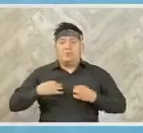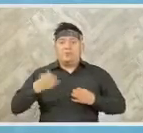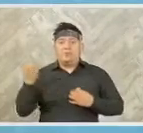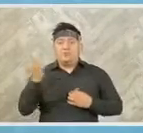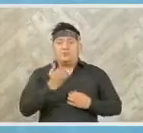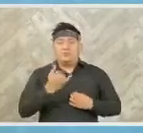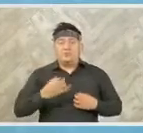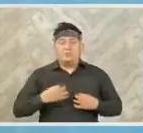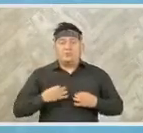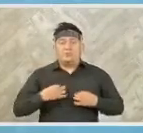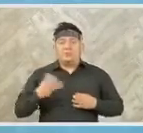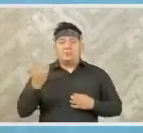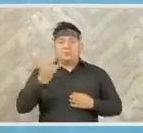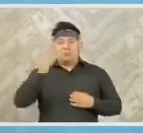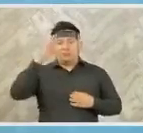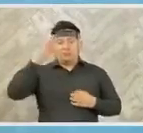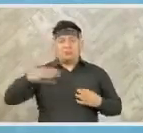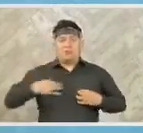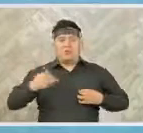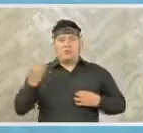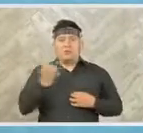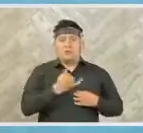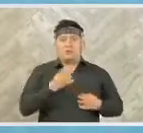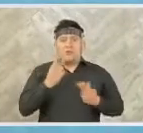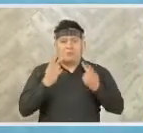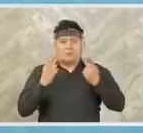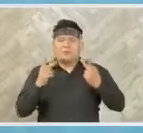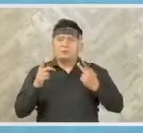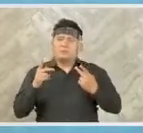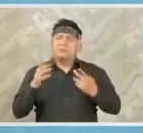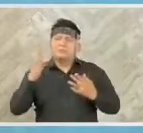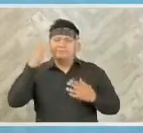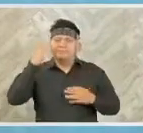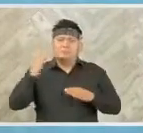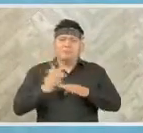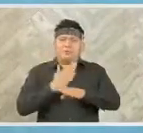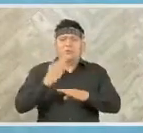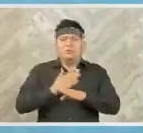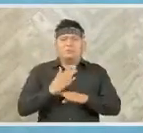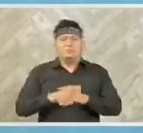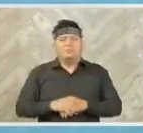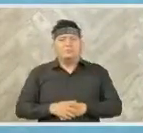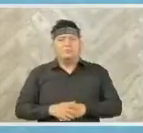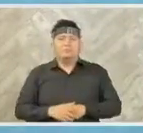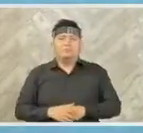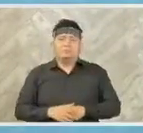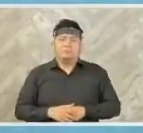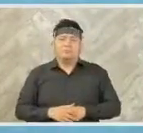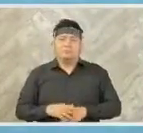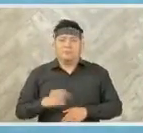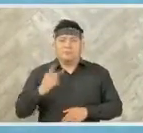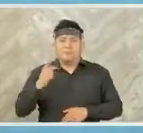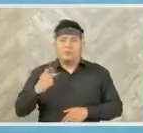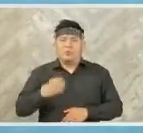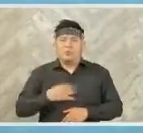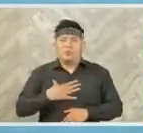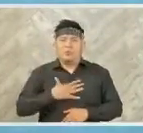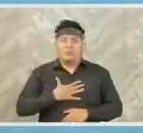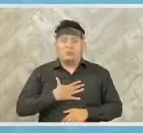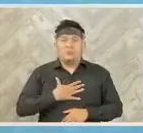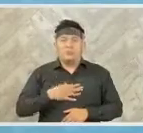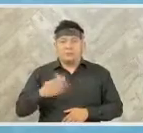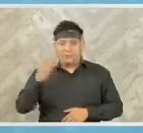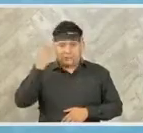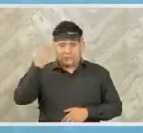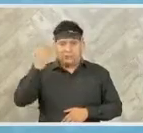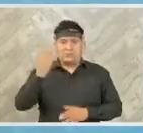esta población y desde esa perspectiva ver la problemática que ellos tienen, pero también las oportunidades. Y ahí nace una